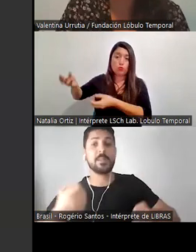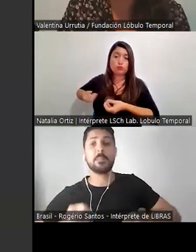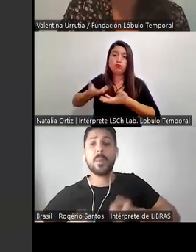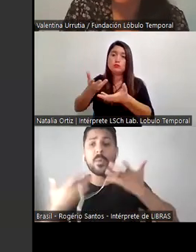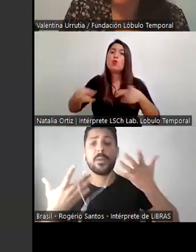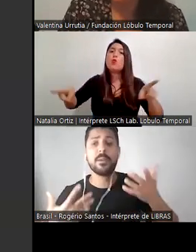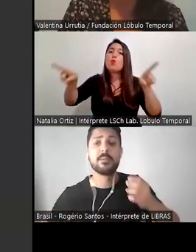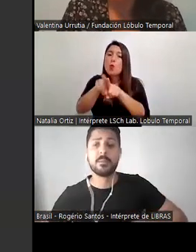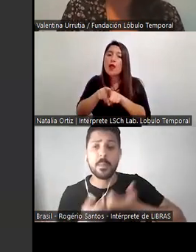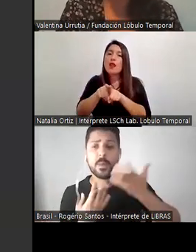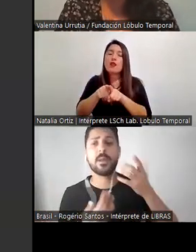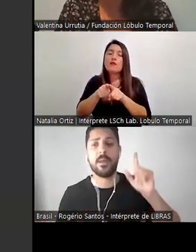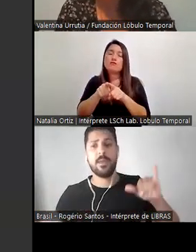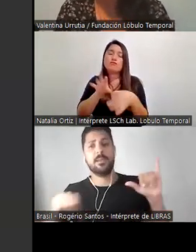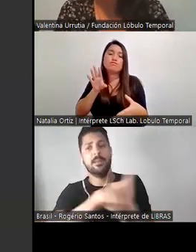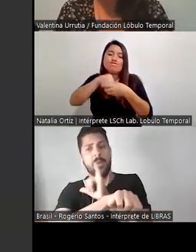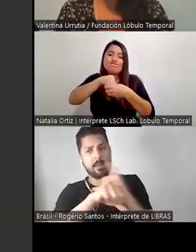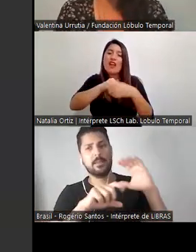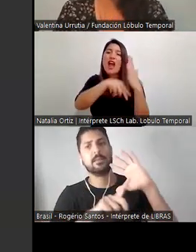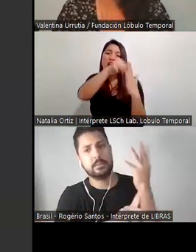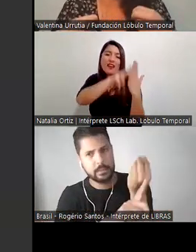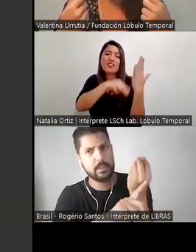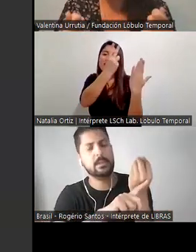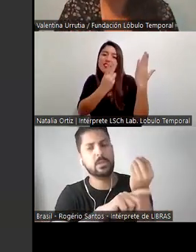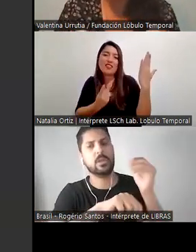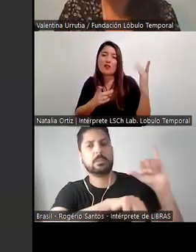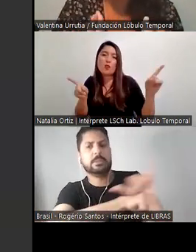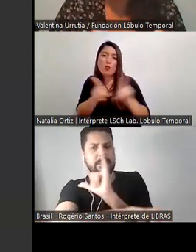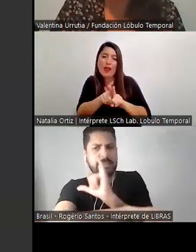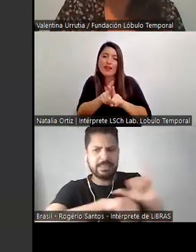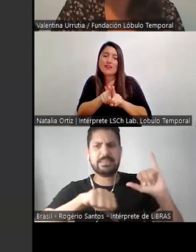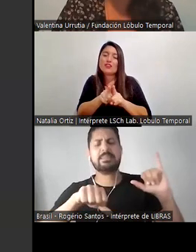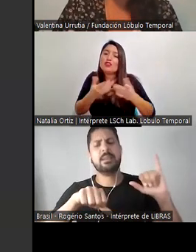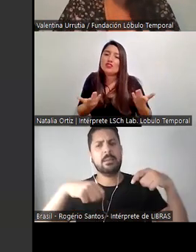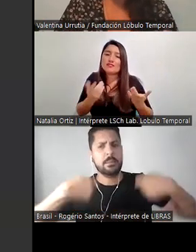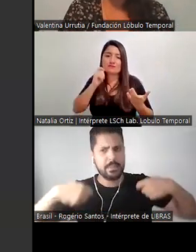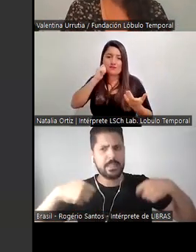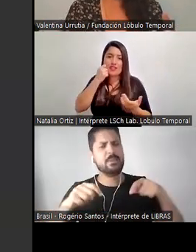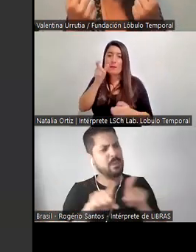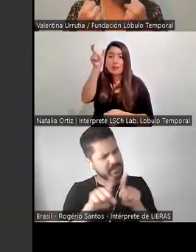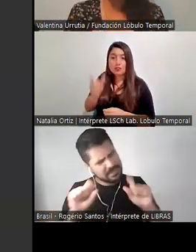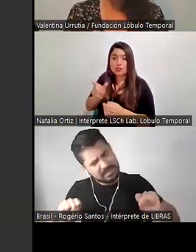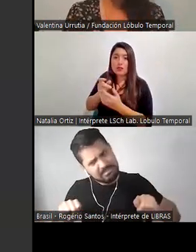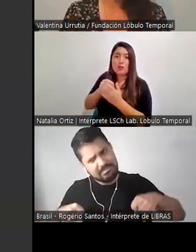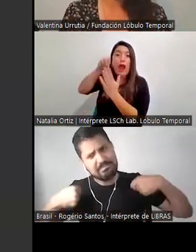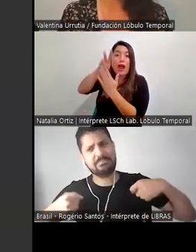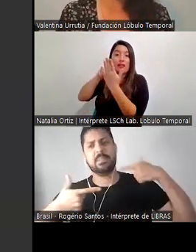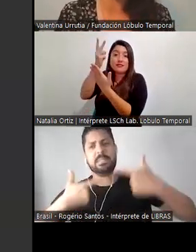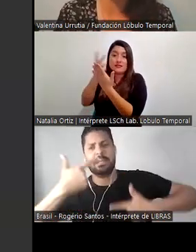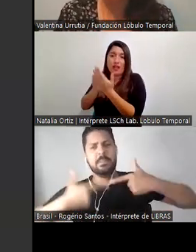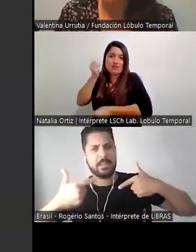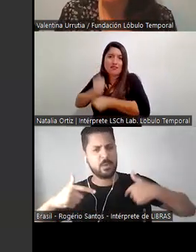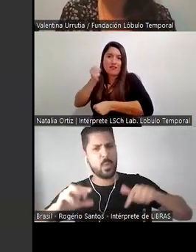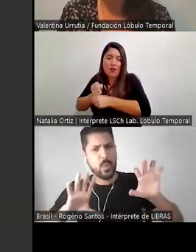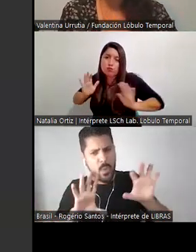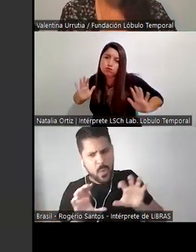siendo una técnica artística, por lo tanto requiere de un trabajo del artista, ¿cierto?, de poder adquirir